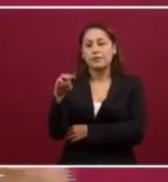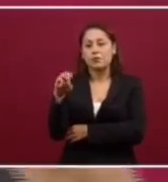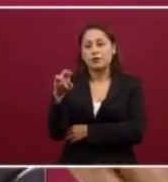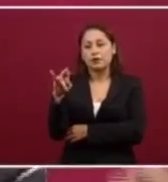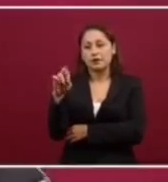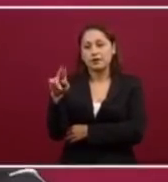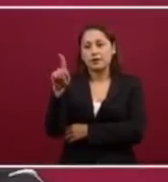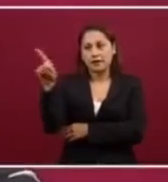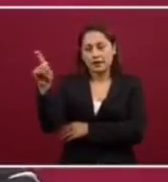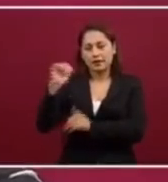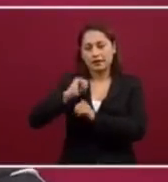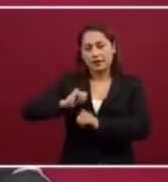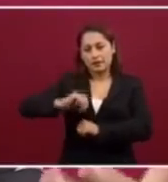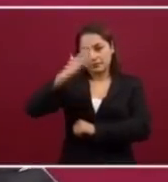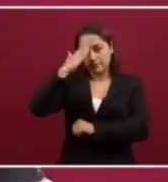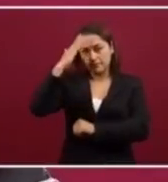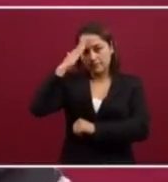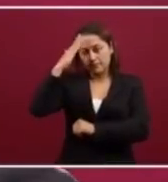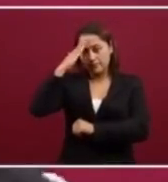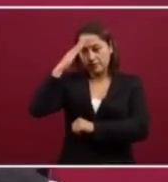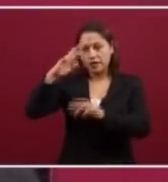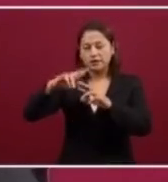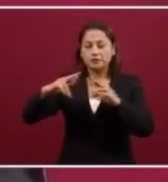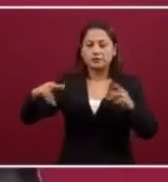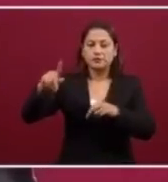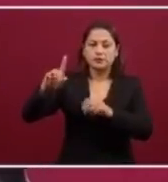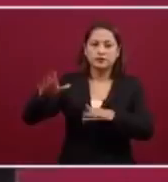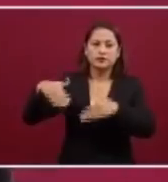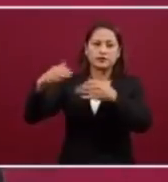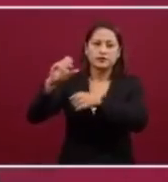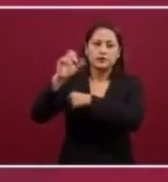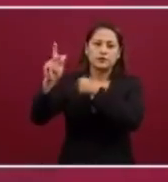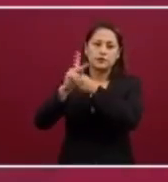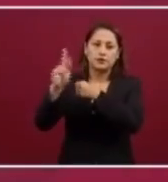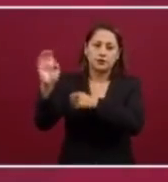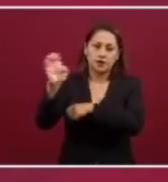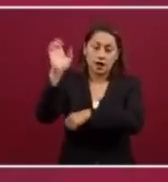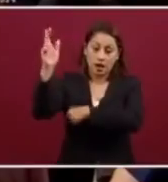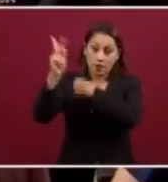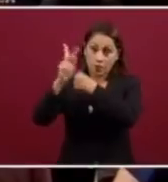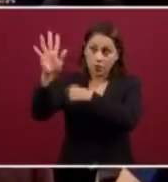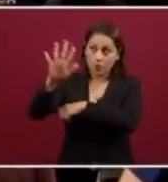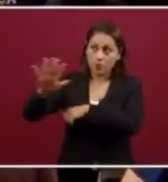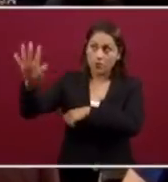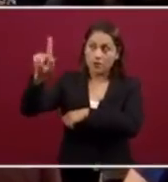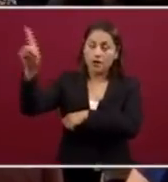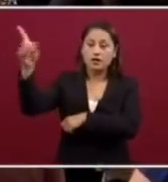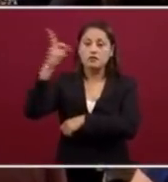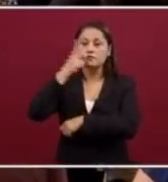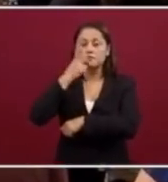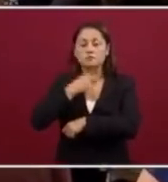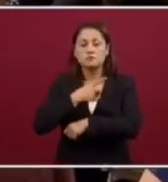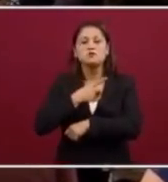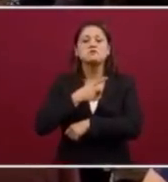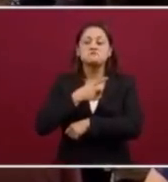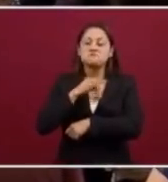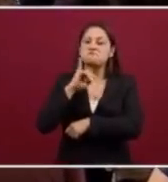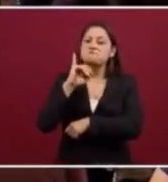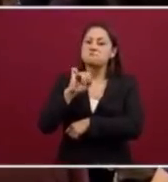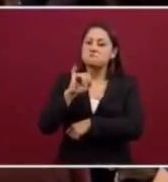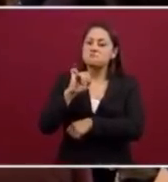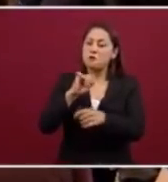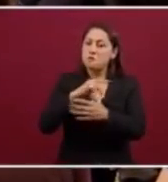lleva las relaciones exteriores de la Unión Europea, diciendo: nosotros, la Unión Europea, respaldamos este plan. Es una